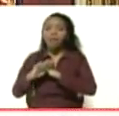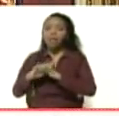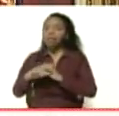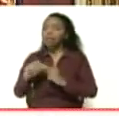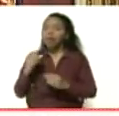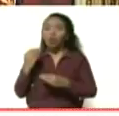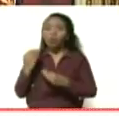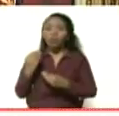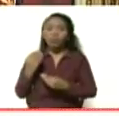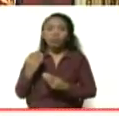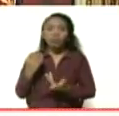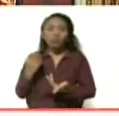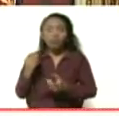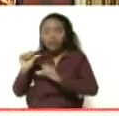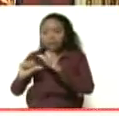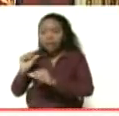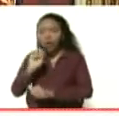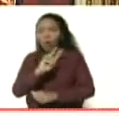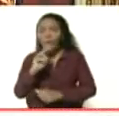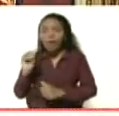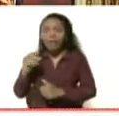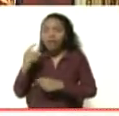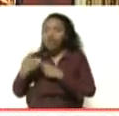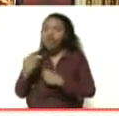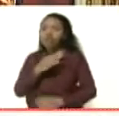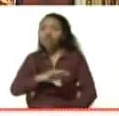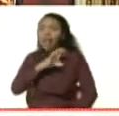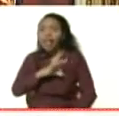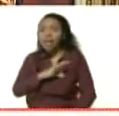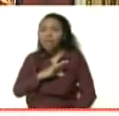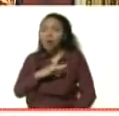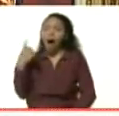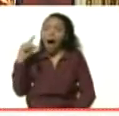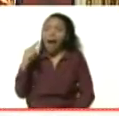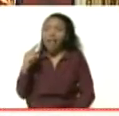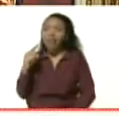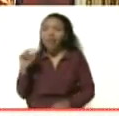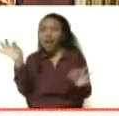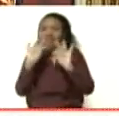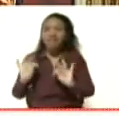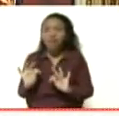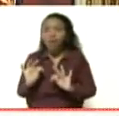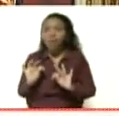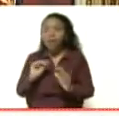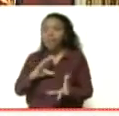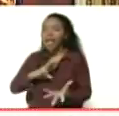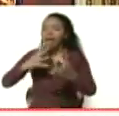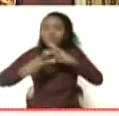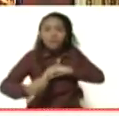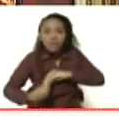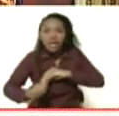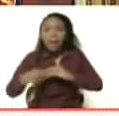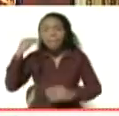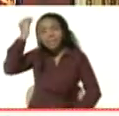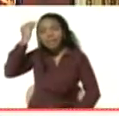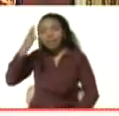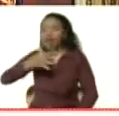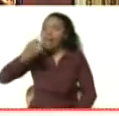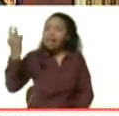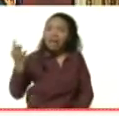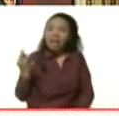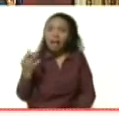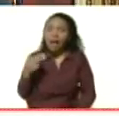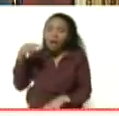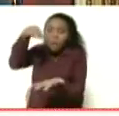XX, no lo es. Es un socialismo que tiene una dinámica de adaptación de su pensamiento a la realidad y que tiene los